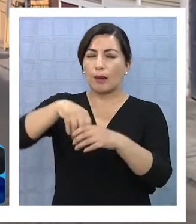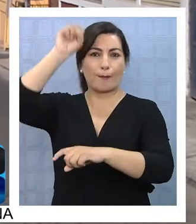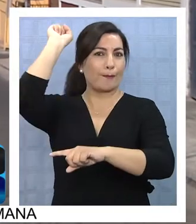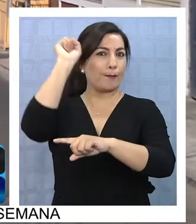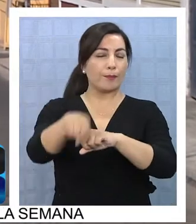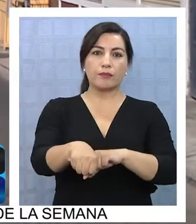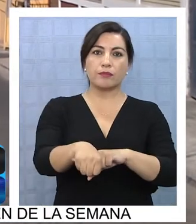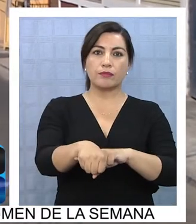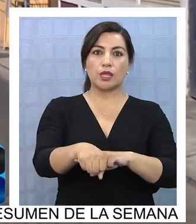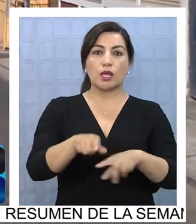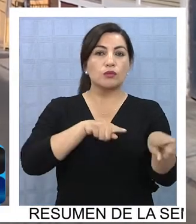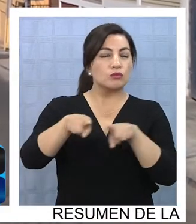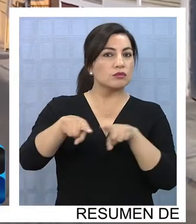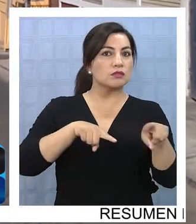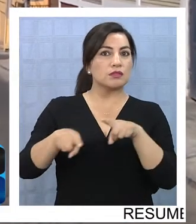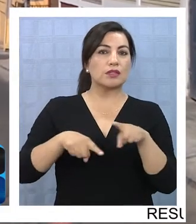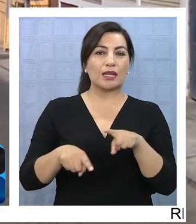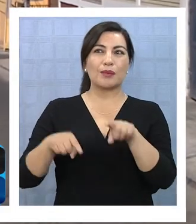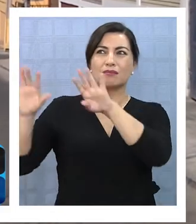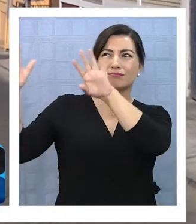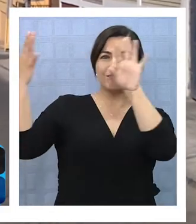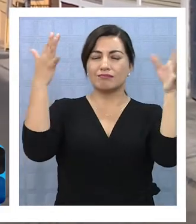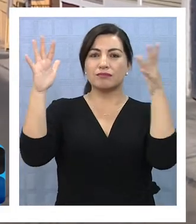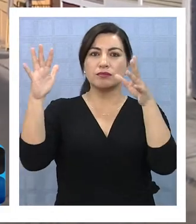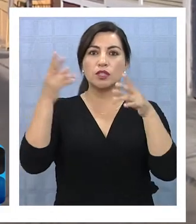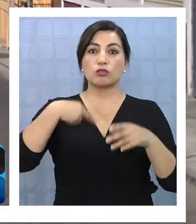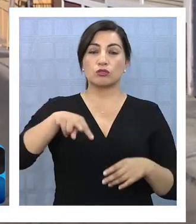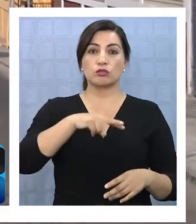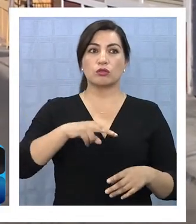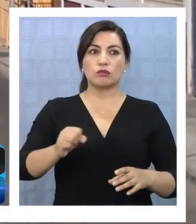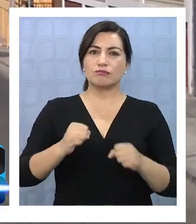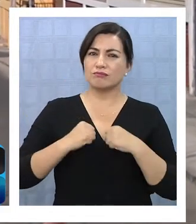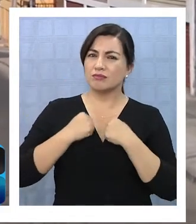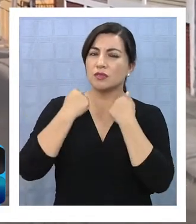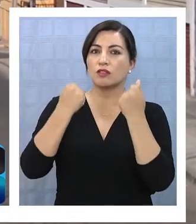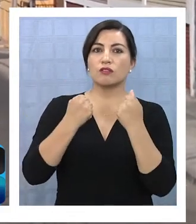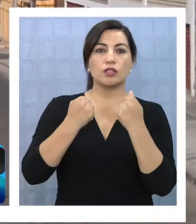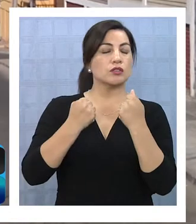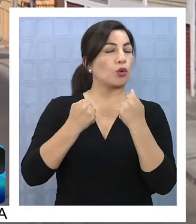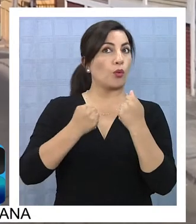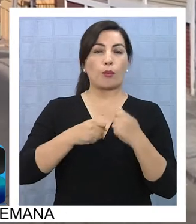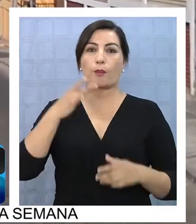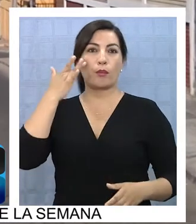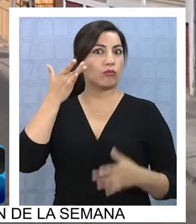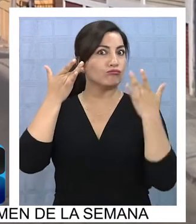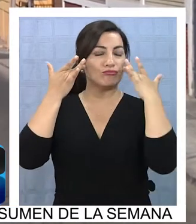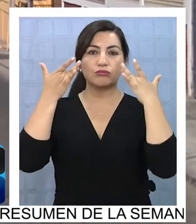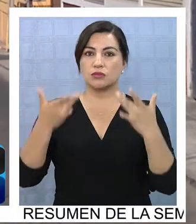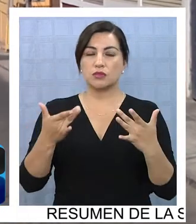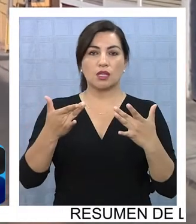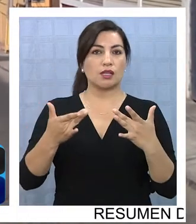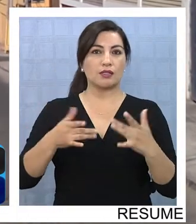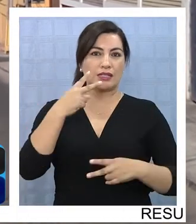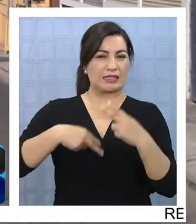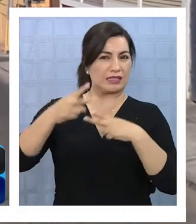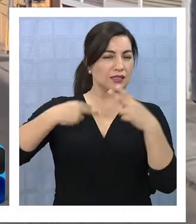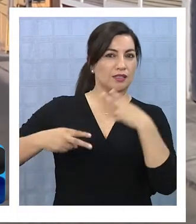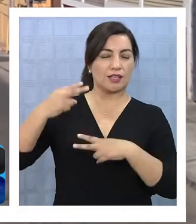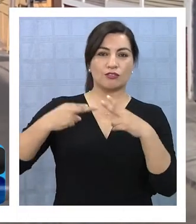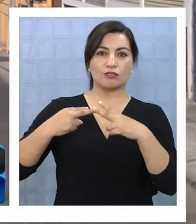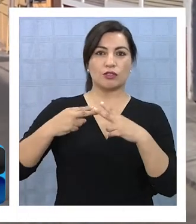de Tarapacá en su trámite ambiental, lo cual para nosotros como emprendimiento es un tremendo hito y que nos permite enfrentar